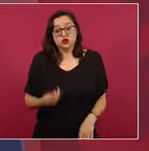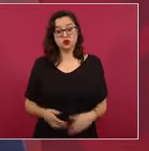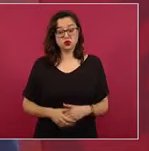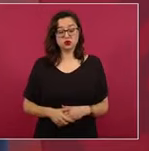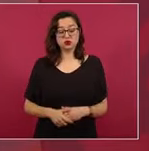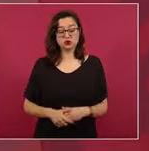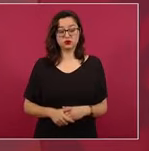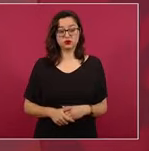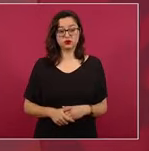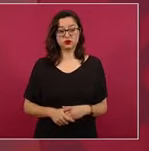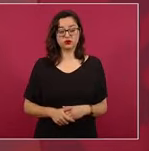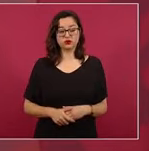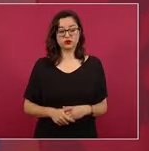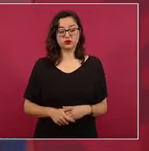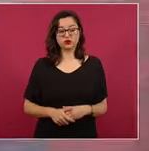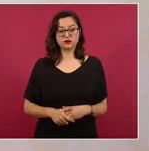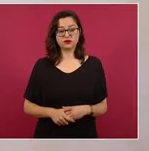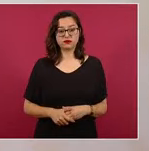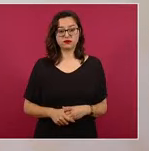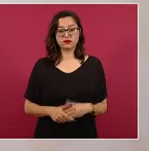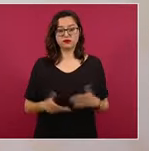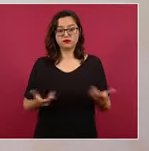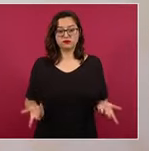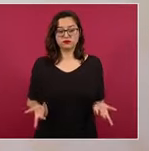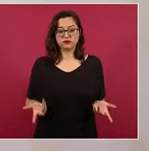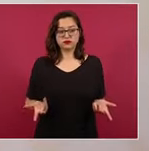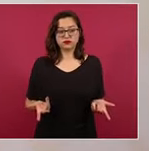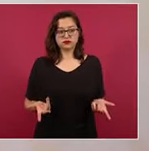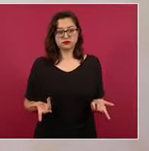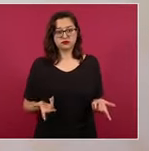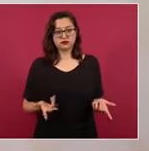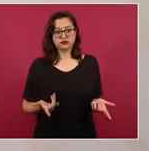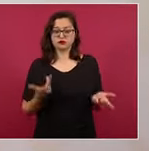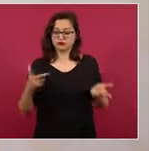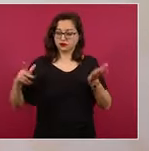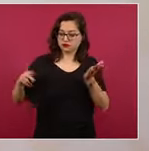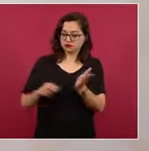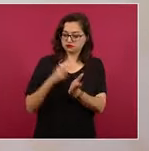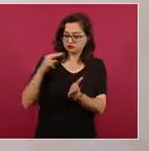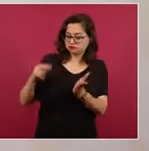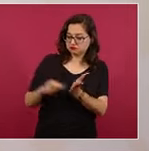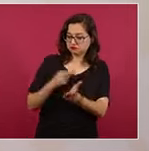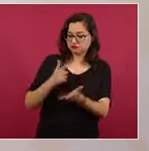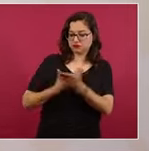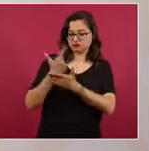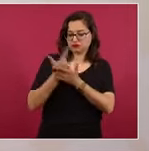Y luego cada vez que hay que firmar la cuenta,